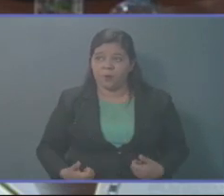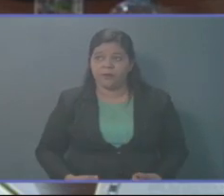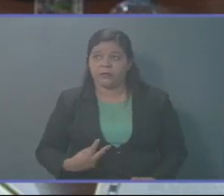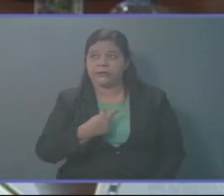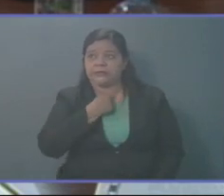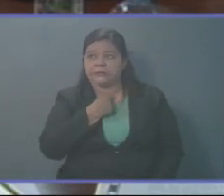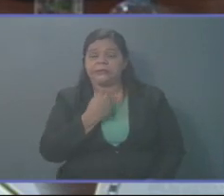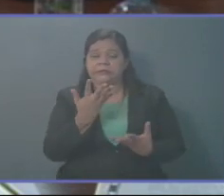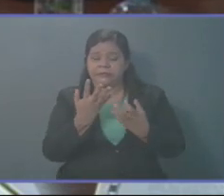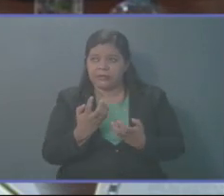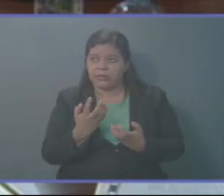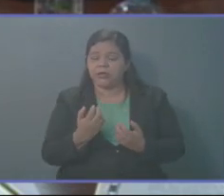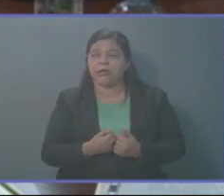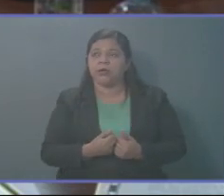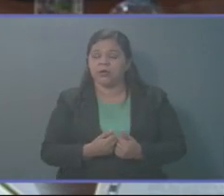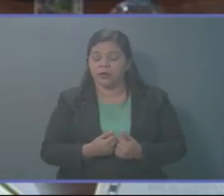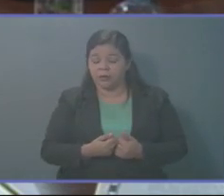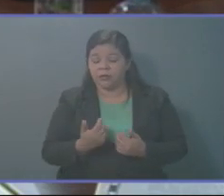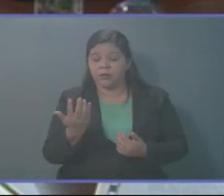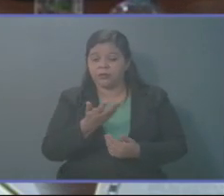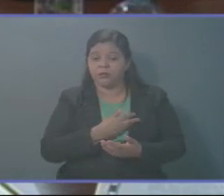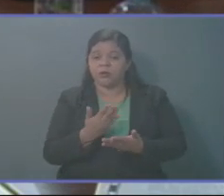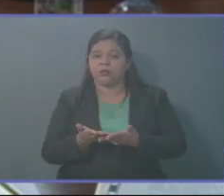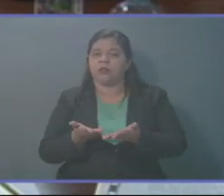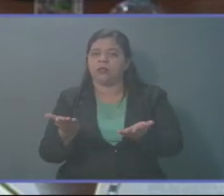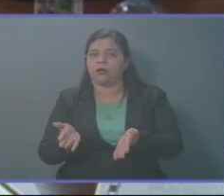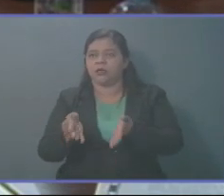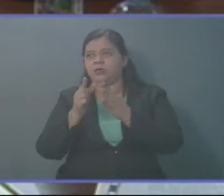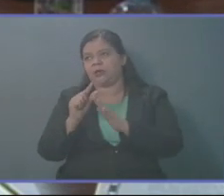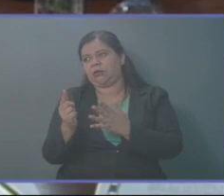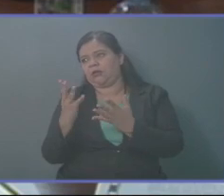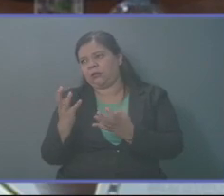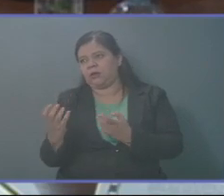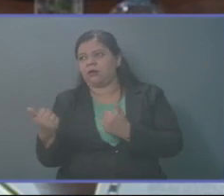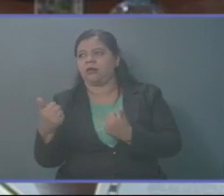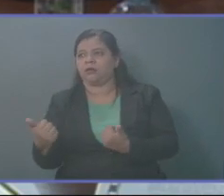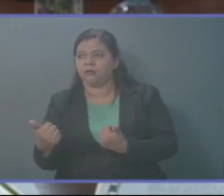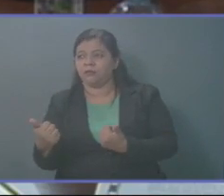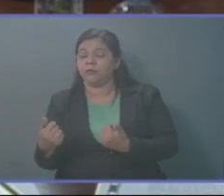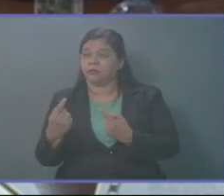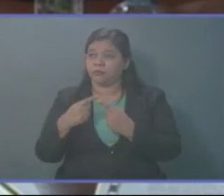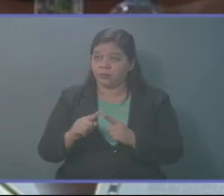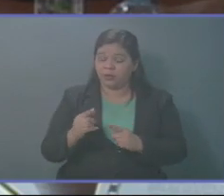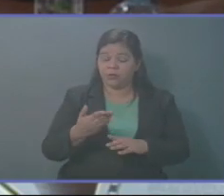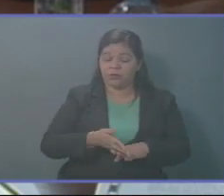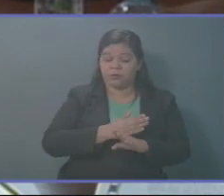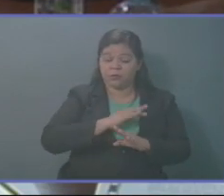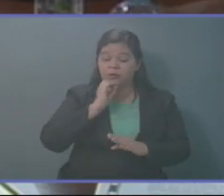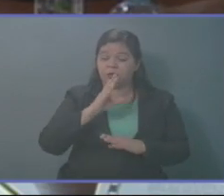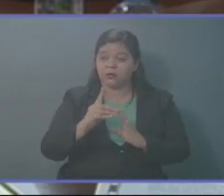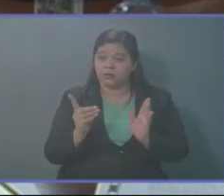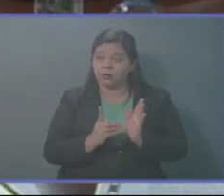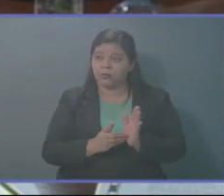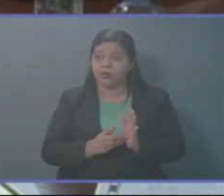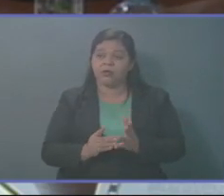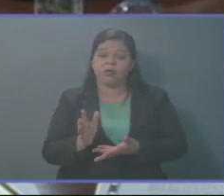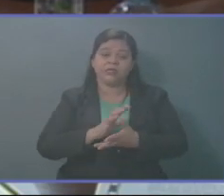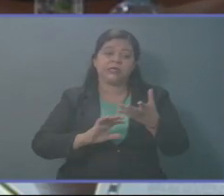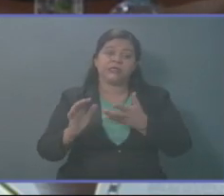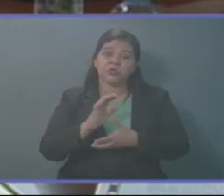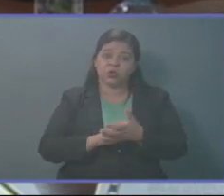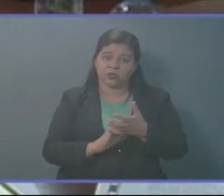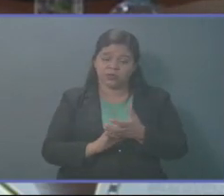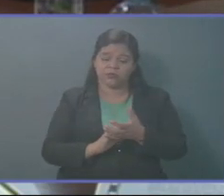que los diputados quedar bien con X o Y instituciones. Entonces aquí hacemos, como dijo el diputado, hay un desorden, y el desorden empieza